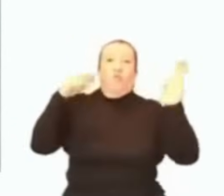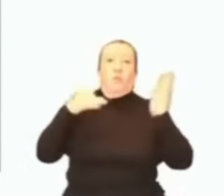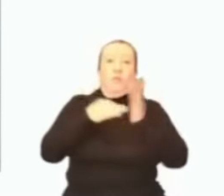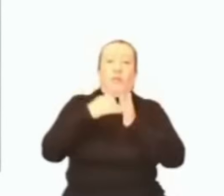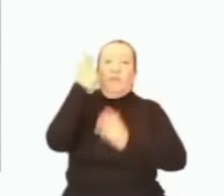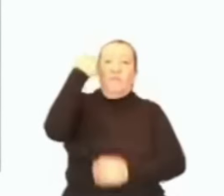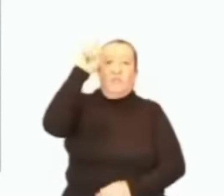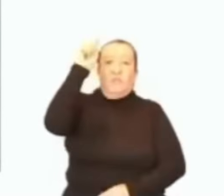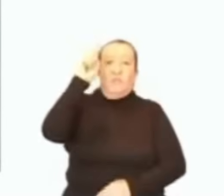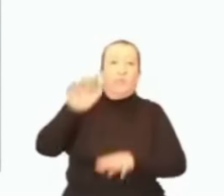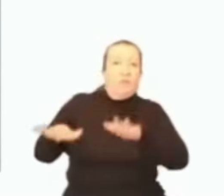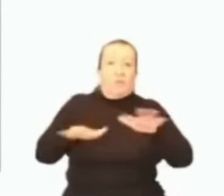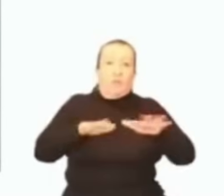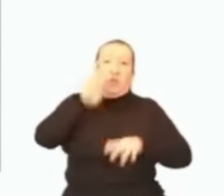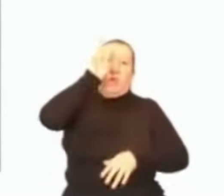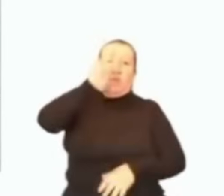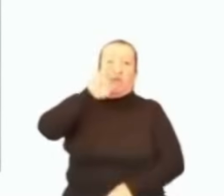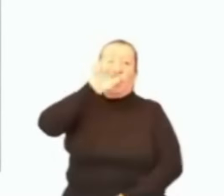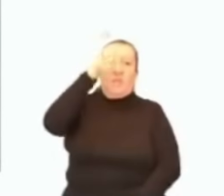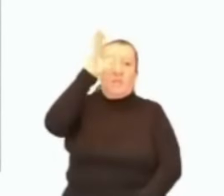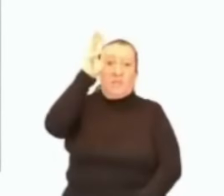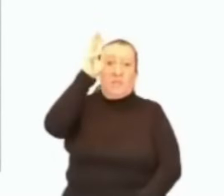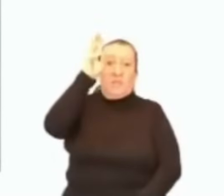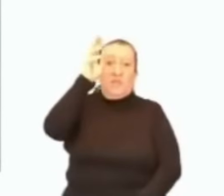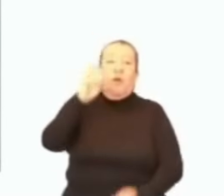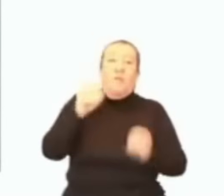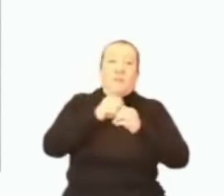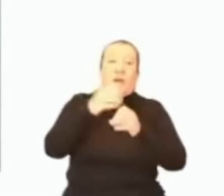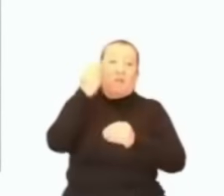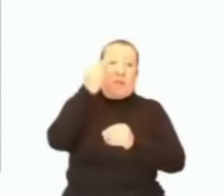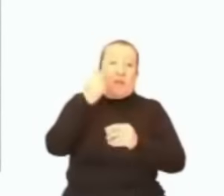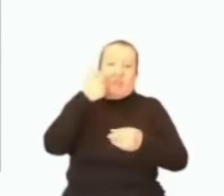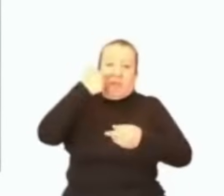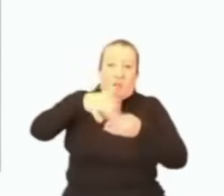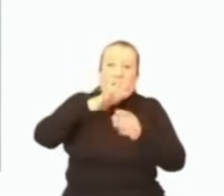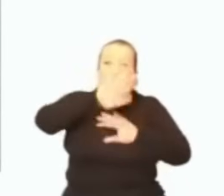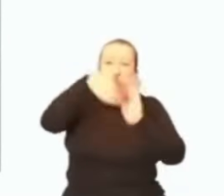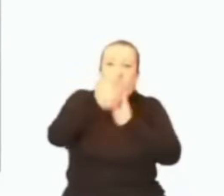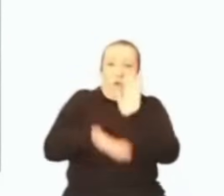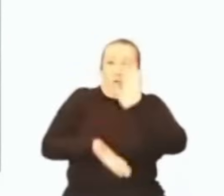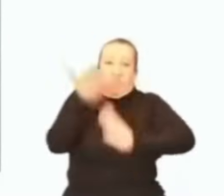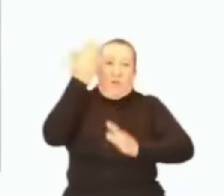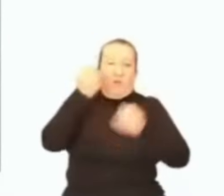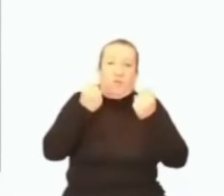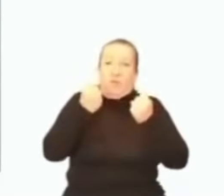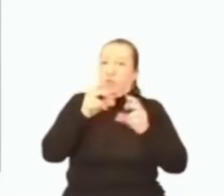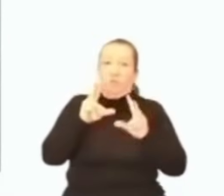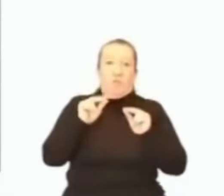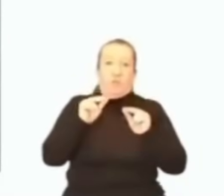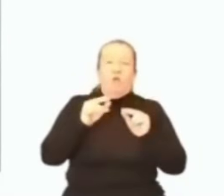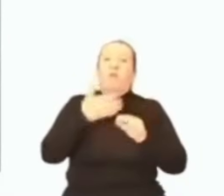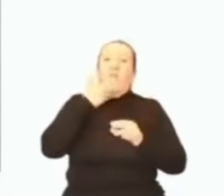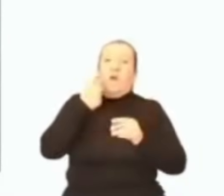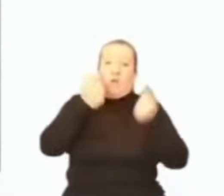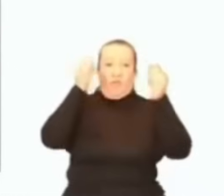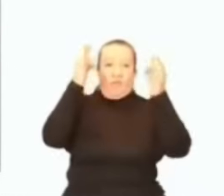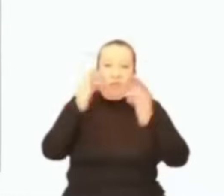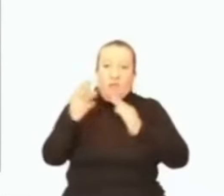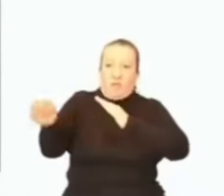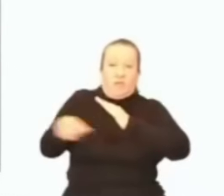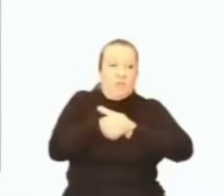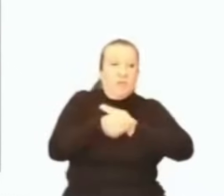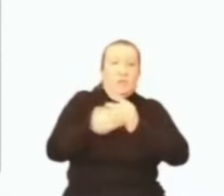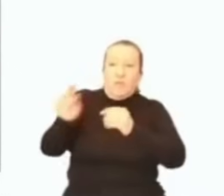llegamos a 8.000 millones. Porque tuvimos terremoto en 2016. Y en lugar de clavarle paquetazo a la gente, como cualquier persona razonable,